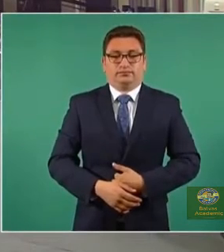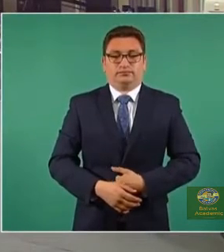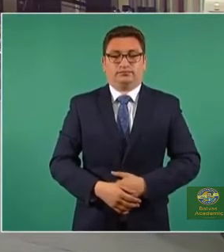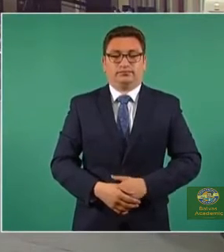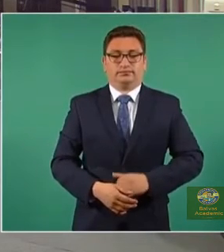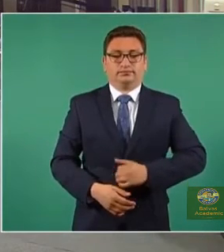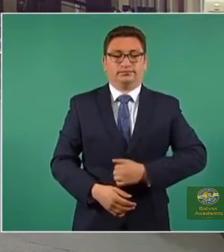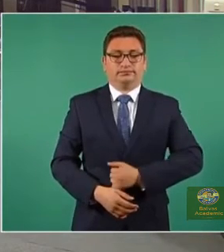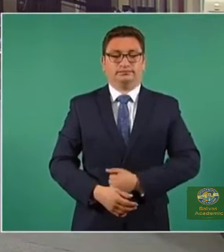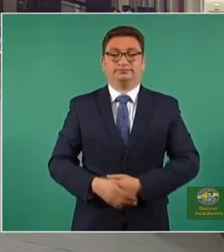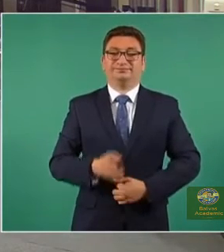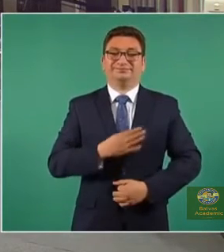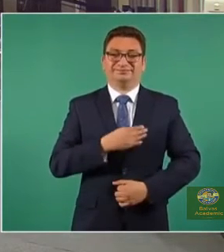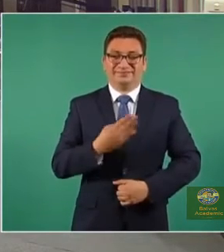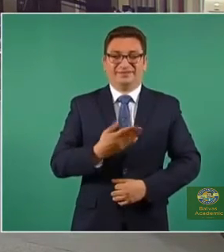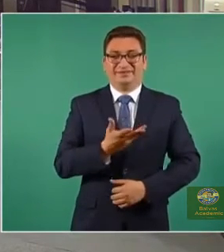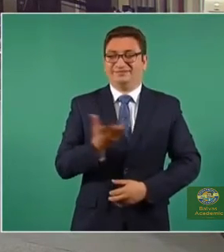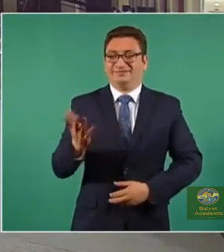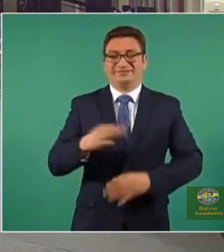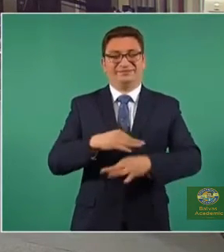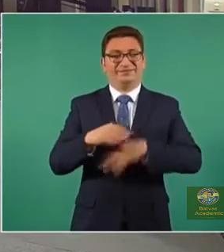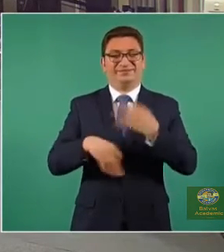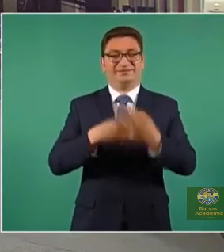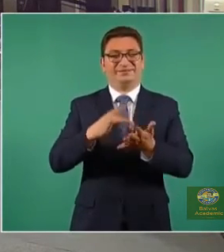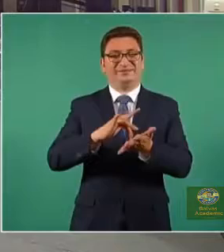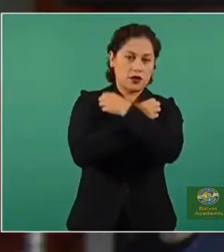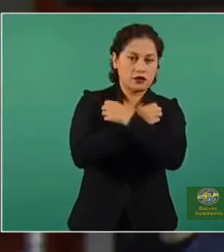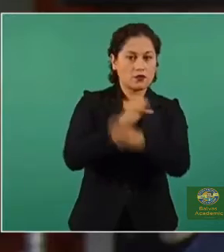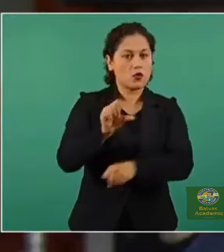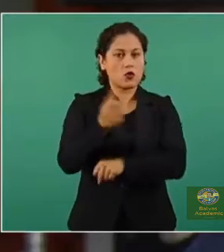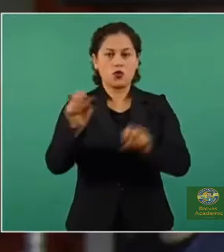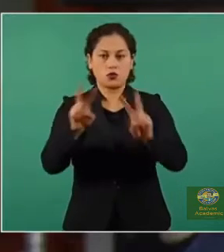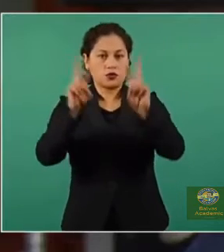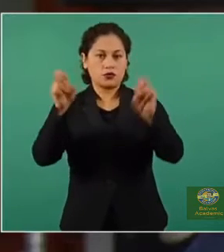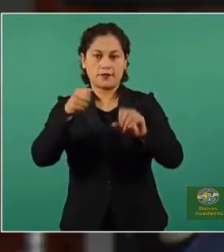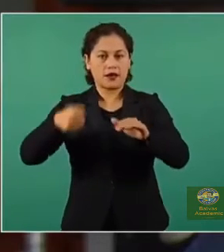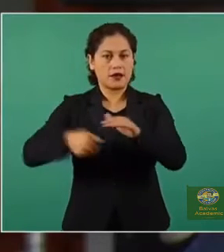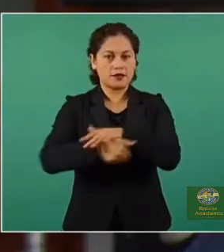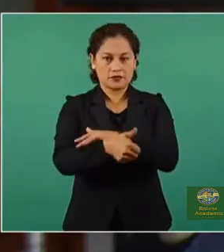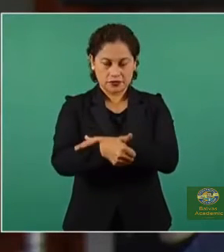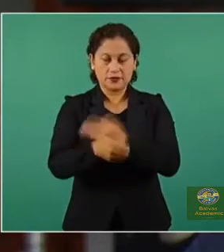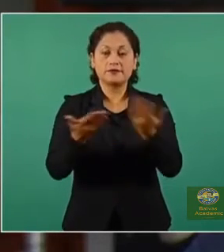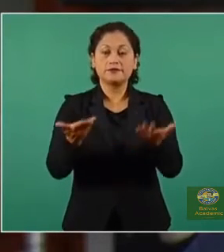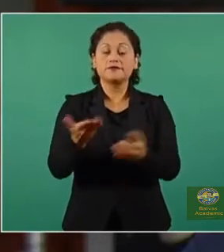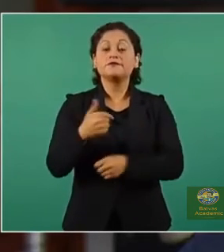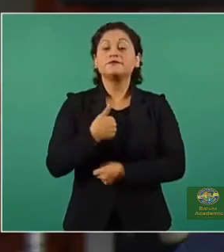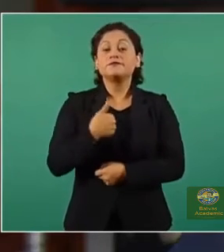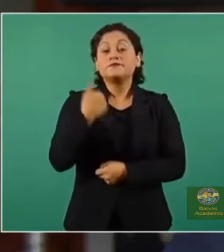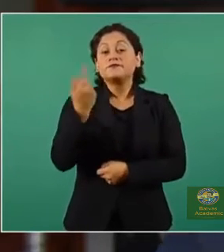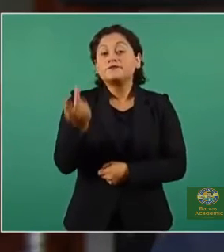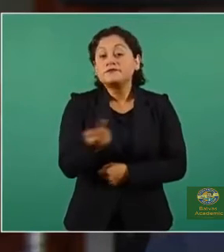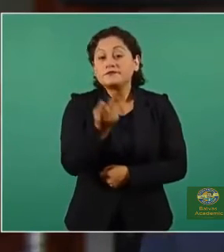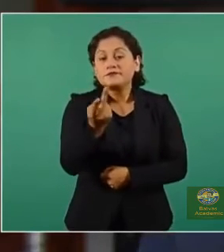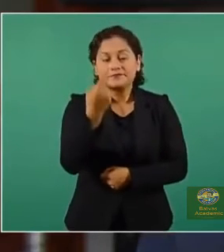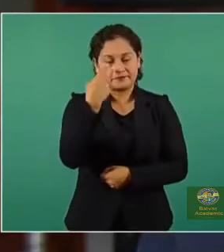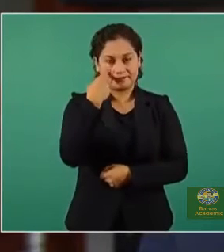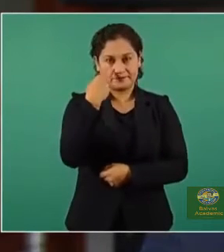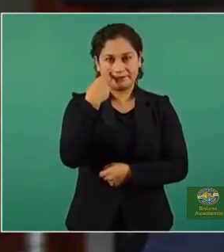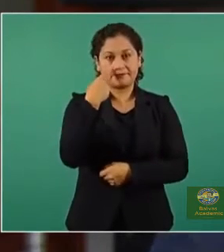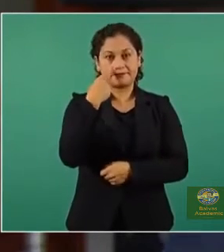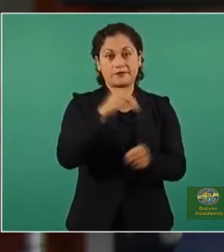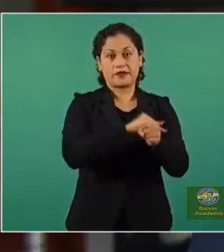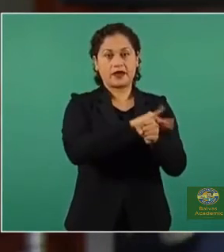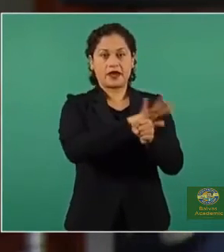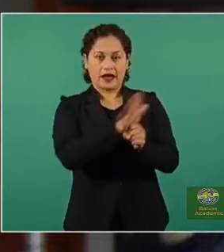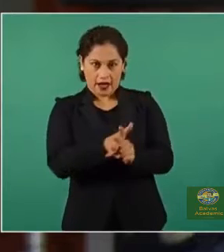Bueno, pues muchas gracias a todos los expositores. Además de la pandemia de coronavirus, presidente, está